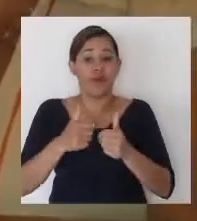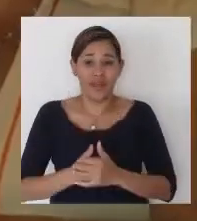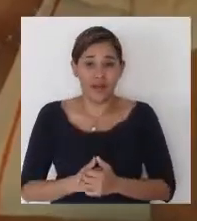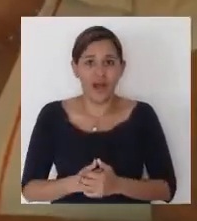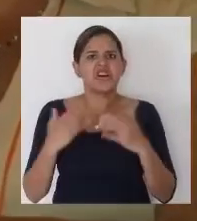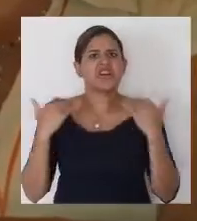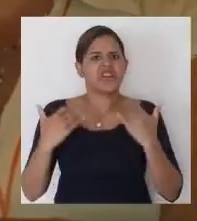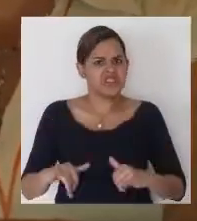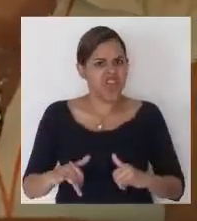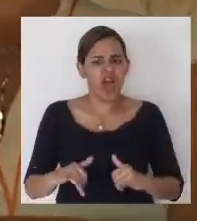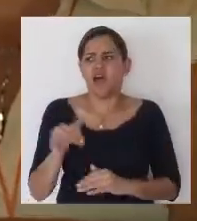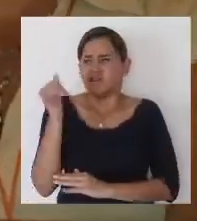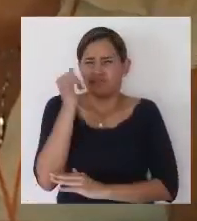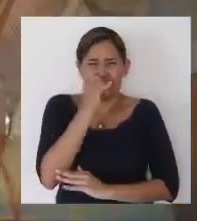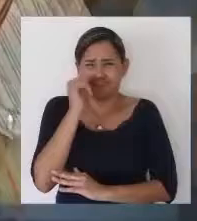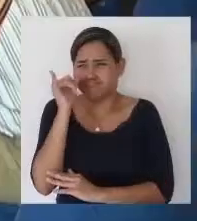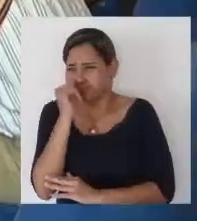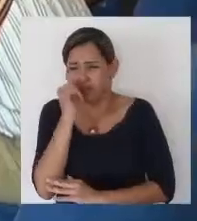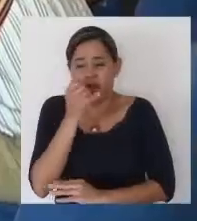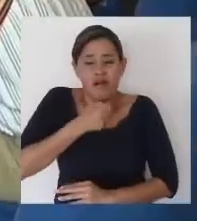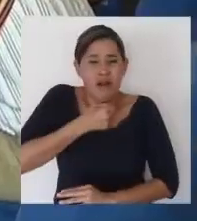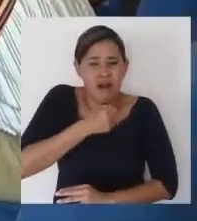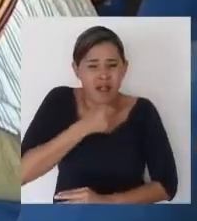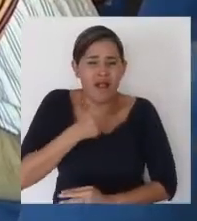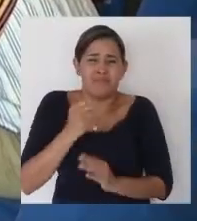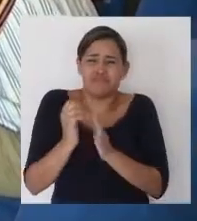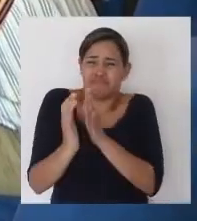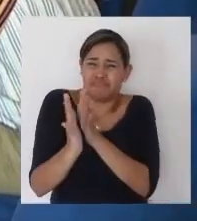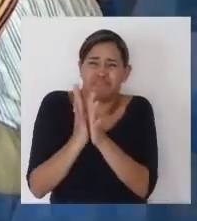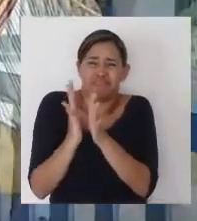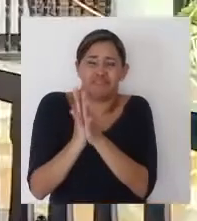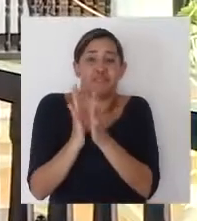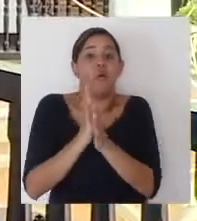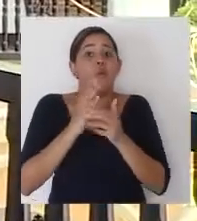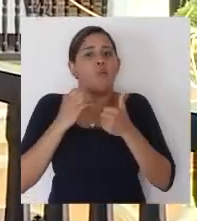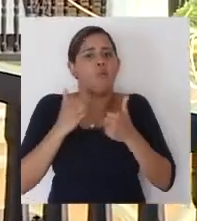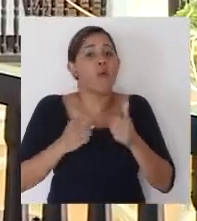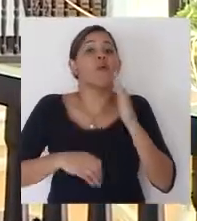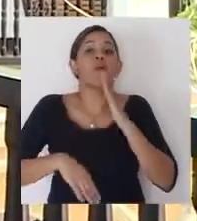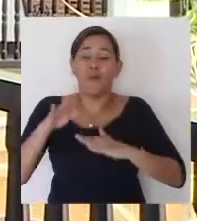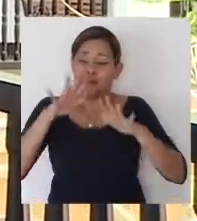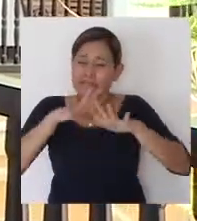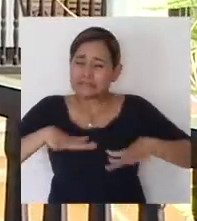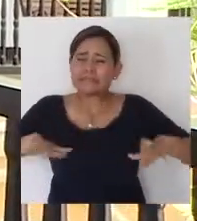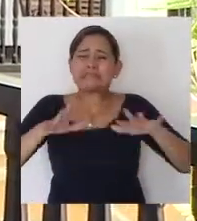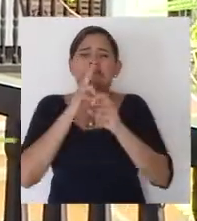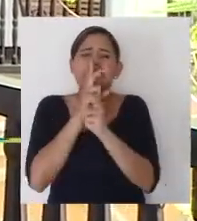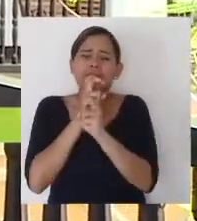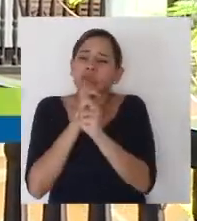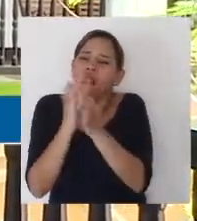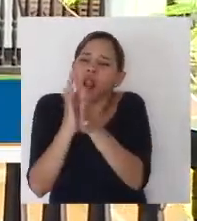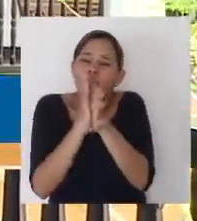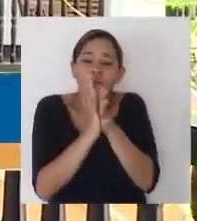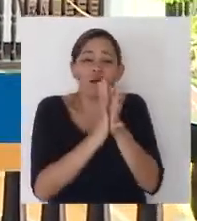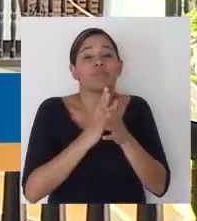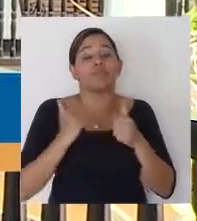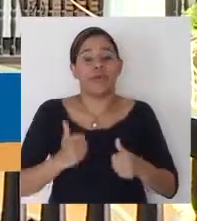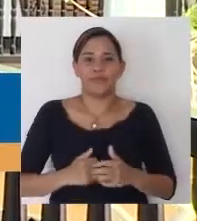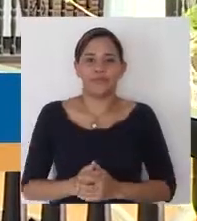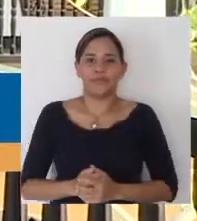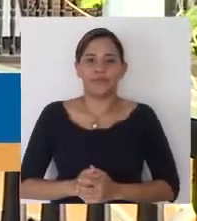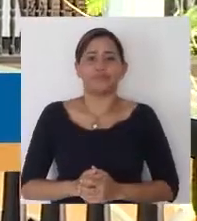ha defendido como alternativa de desarrollo sostenible para el sector rural hacia un punto de apoyo para nosotros para esos procesos de construcción